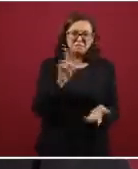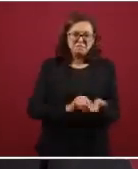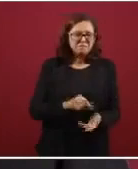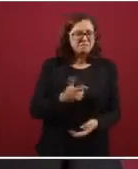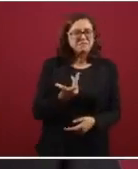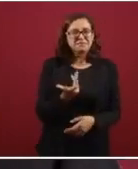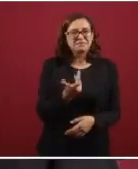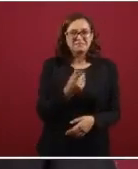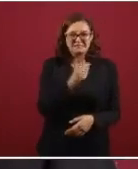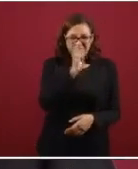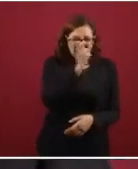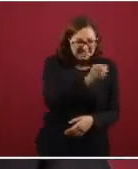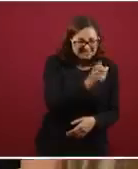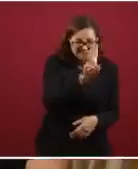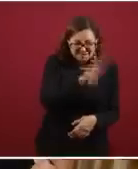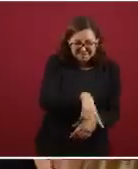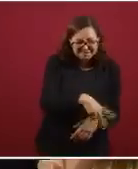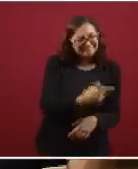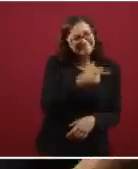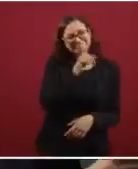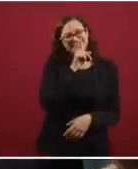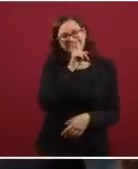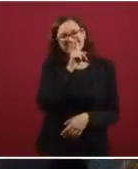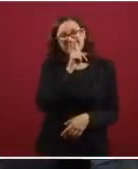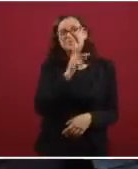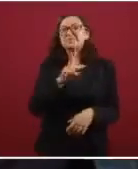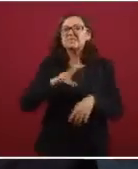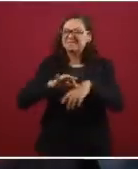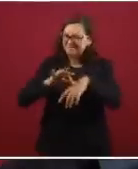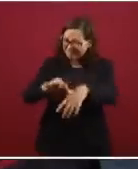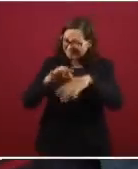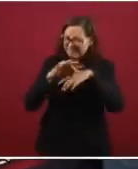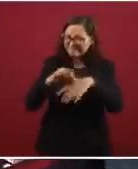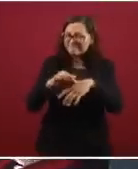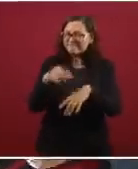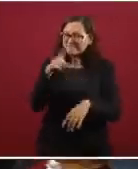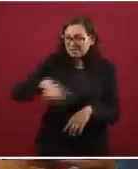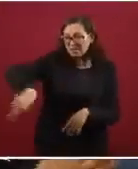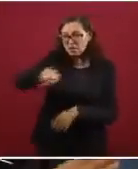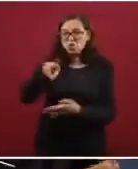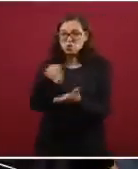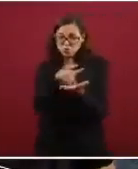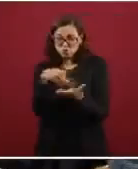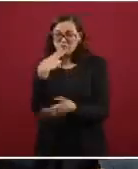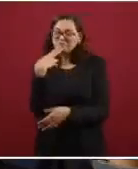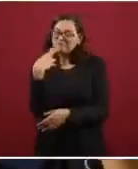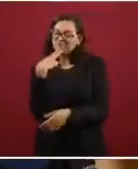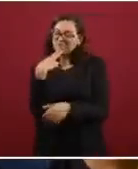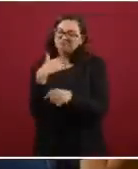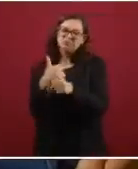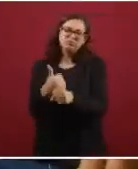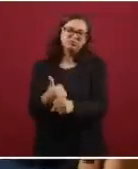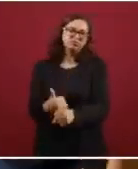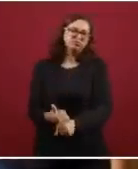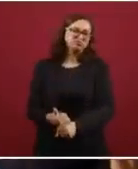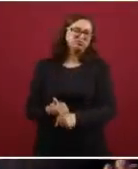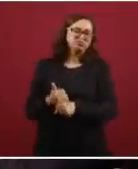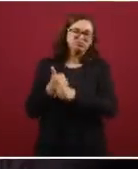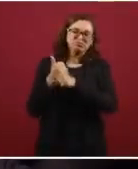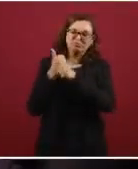La otra realidad, el sufrimiento de quienes consumen la droga,